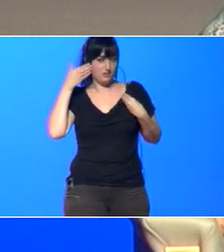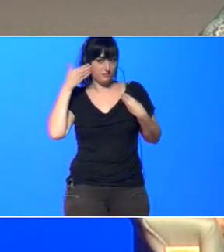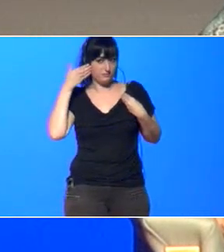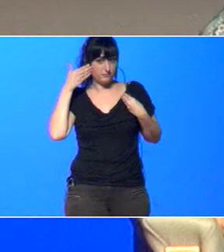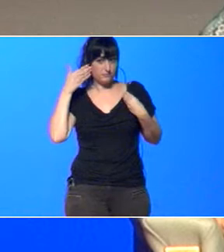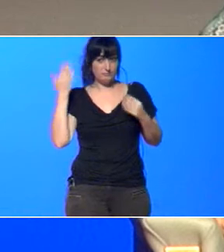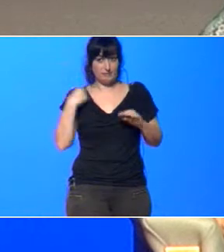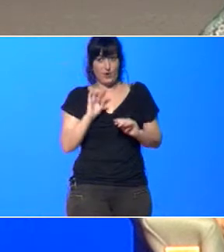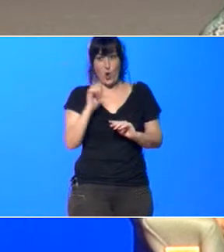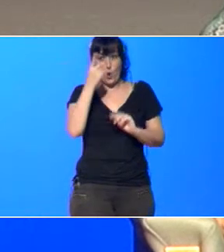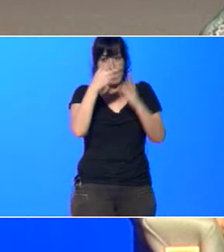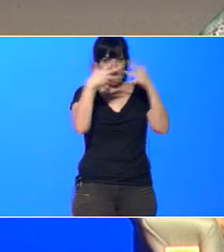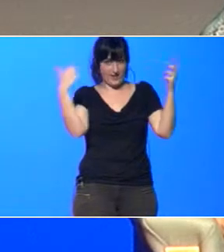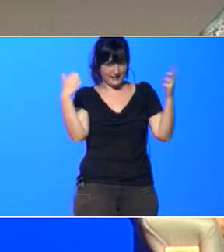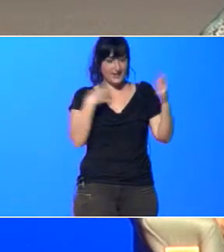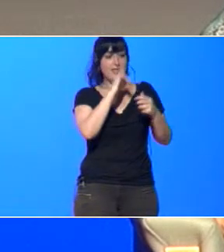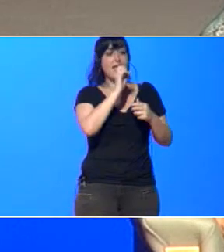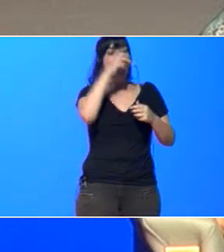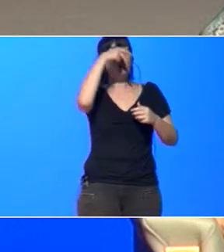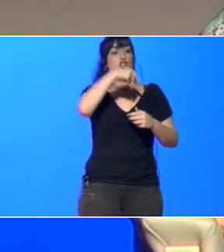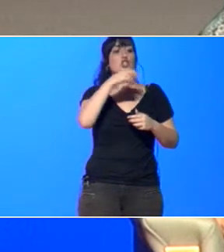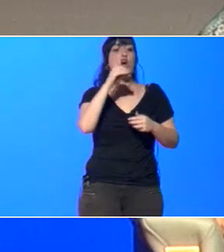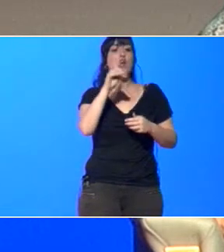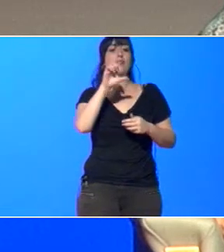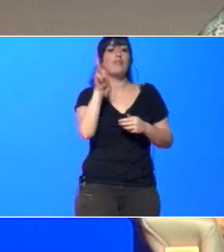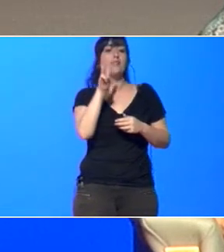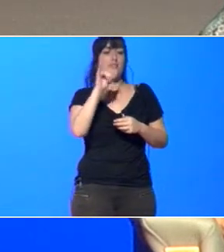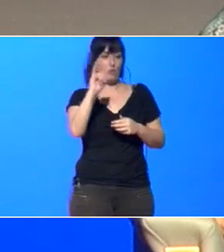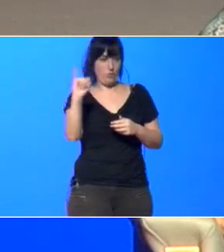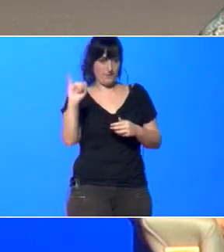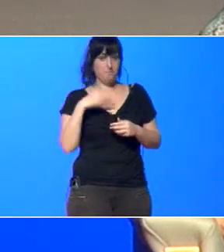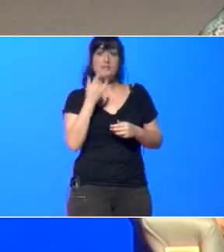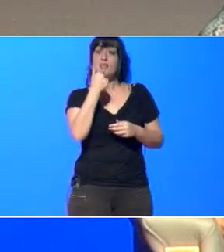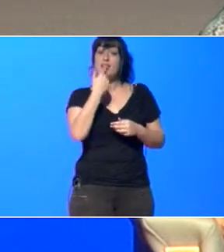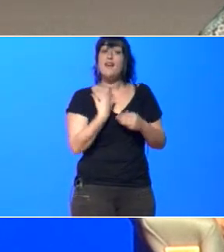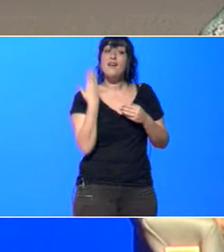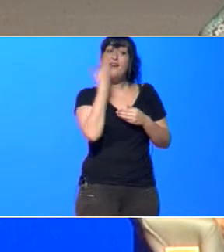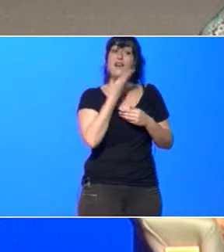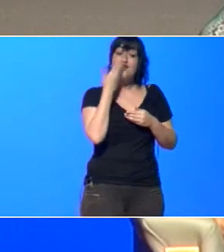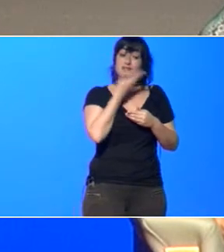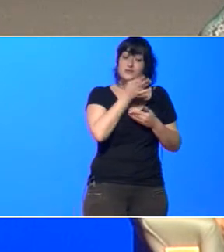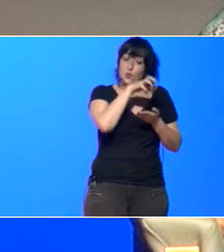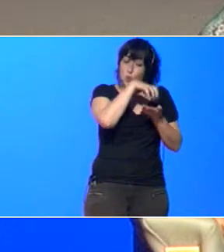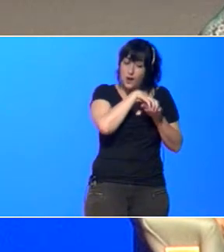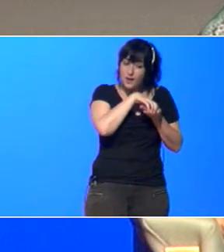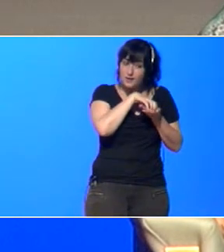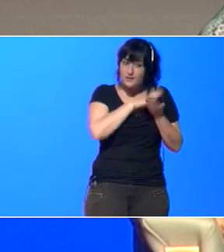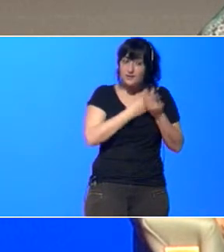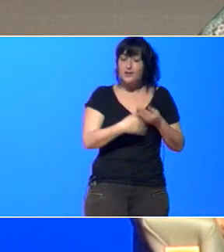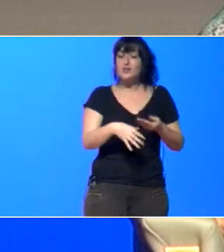acabar una frase de Dewey, John Dewey. Dijo que la escuela tiene que enseñar a vivir